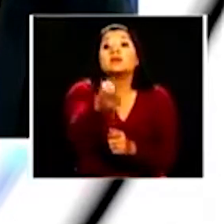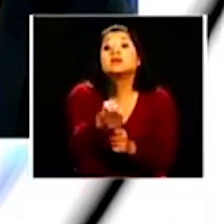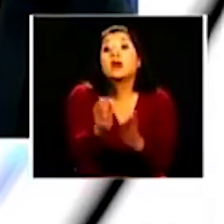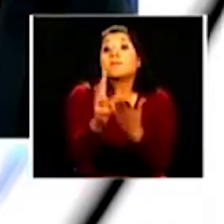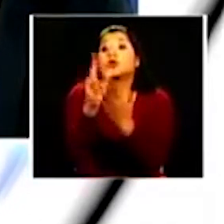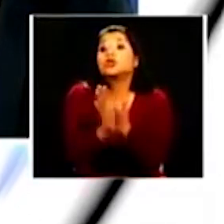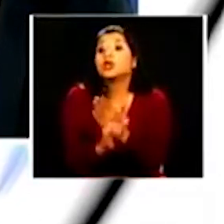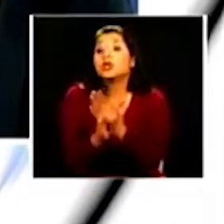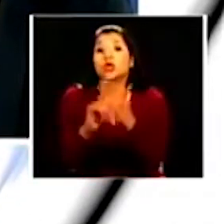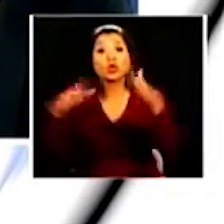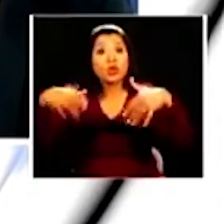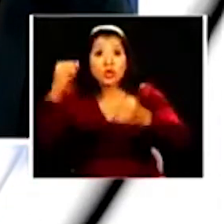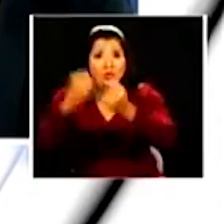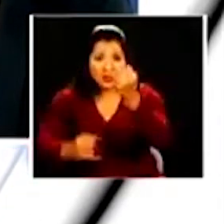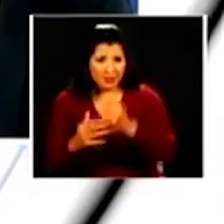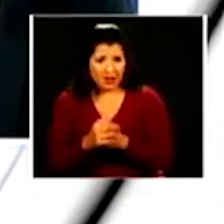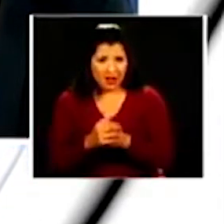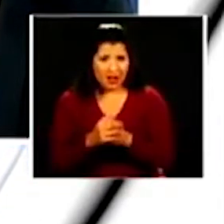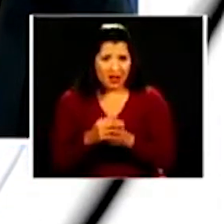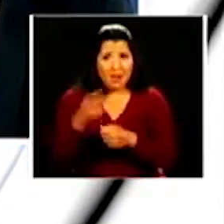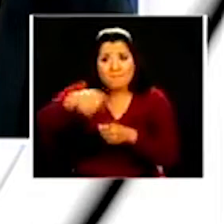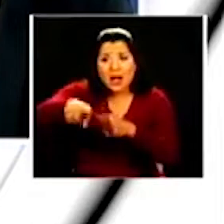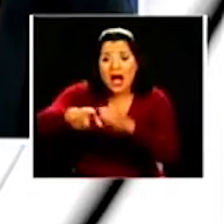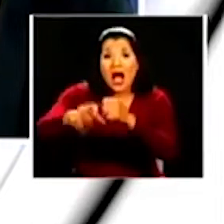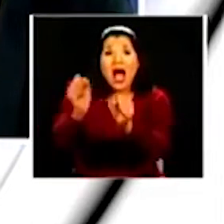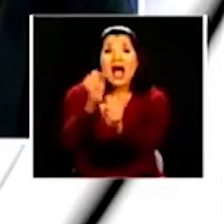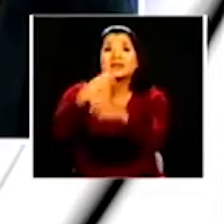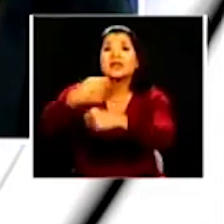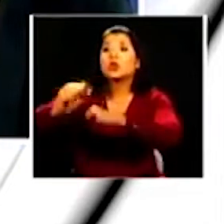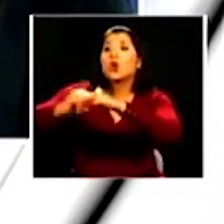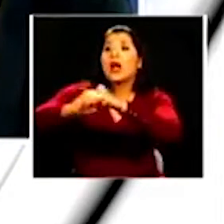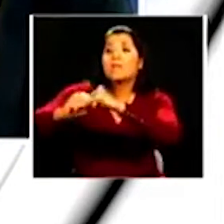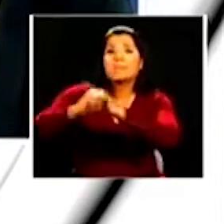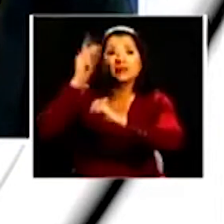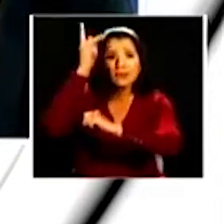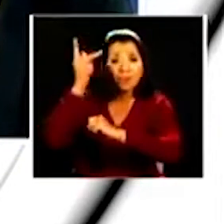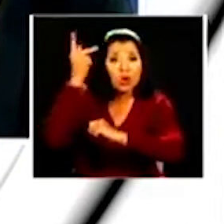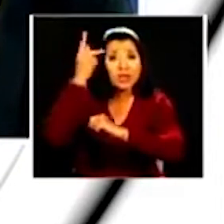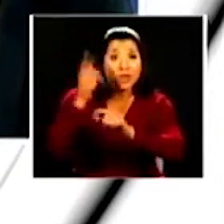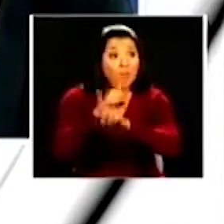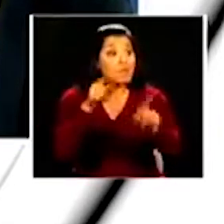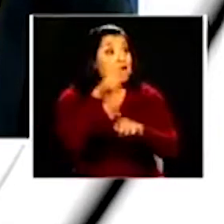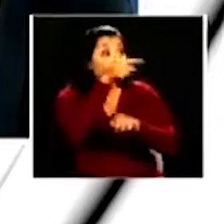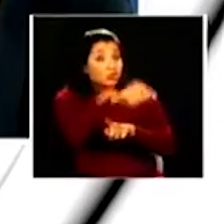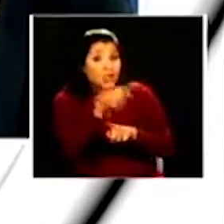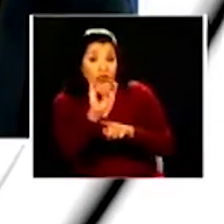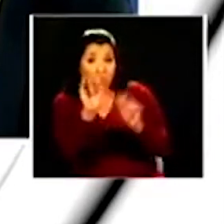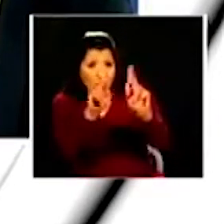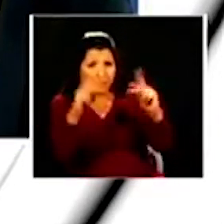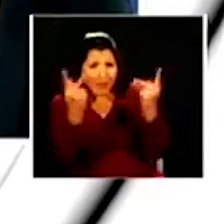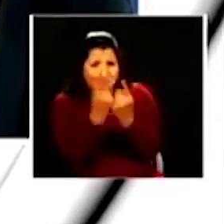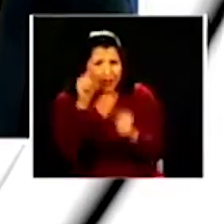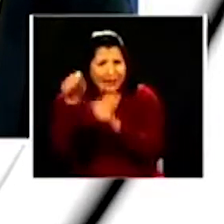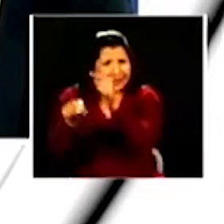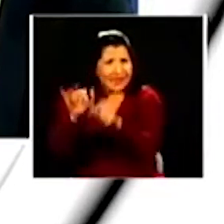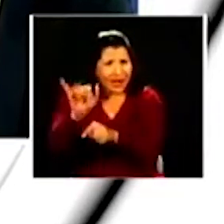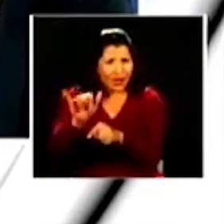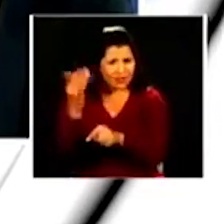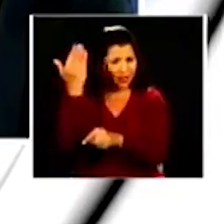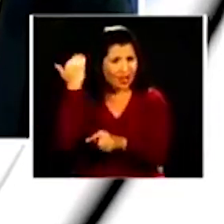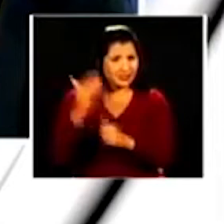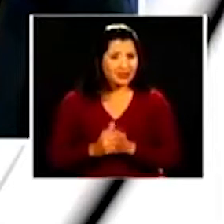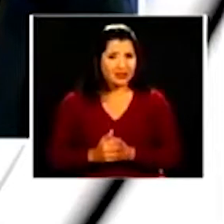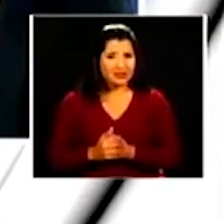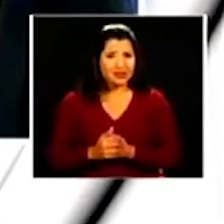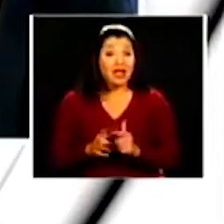terminados, anda allí haciéndole campaña política, cuando ustedes como partido, como oposición, criticaron eso profundamente en el pasado. Entonces